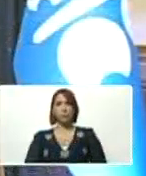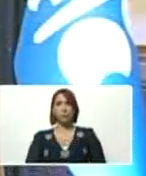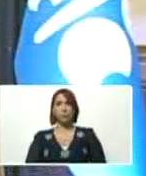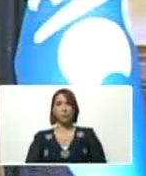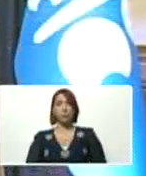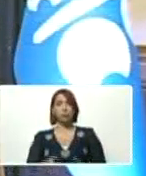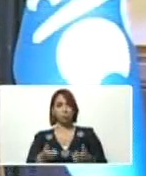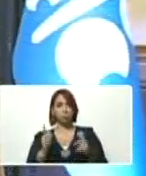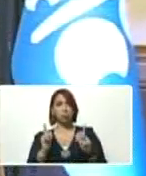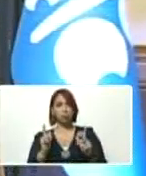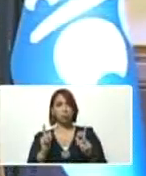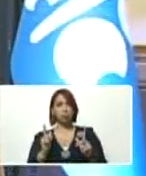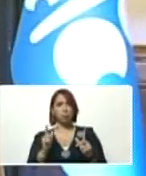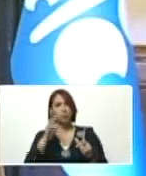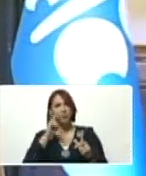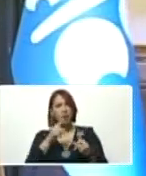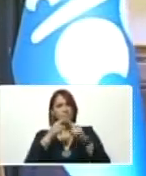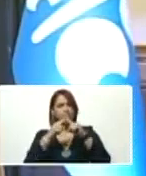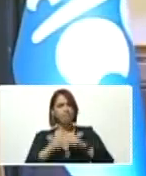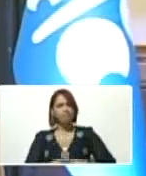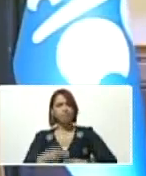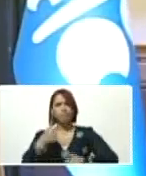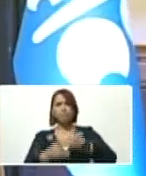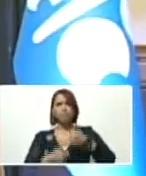nos permite sacar